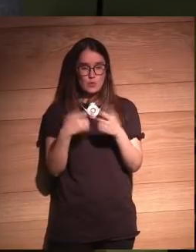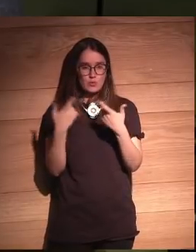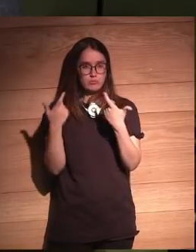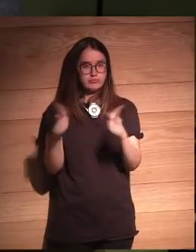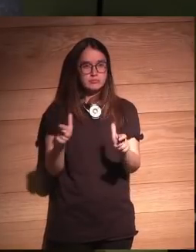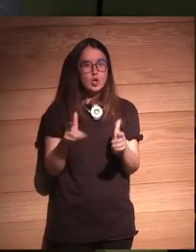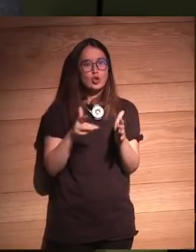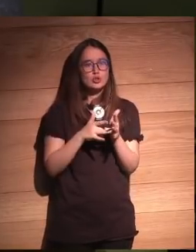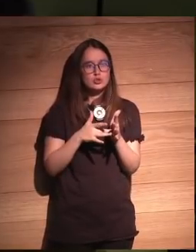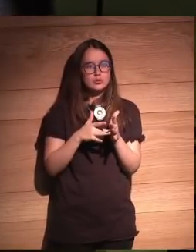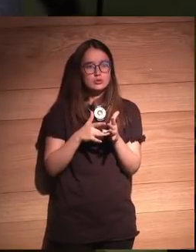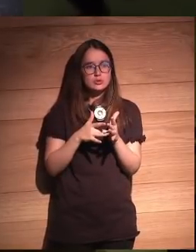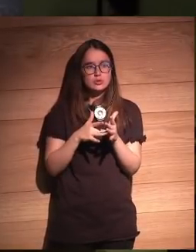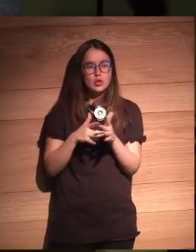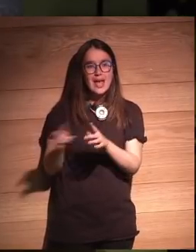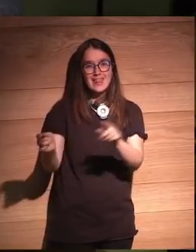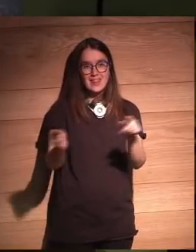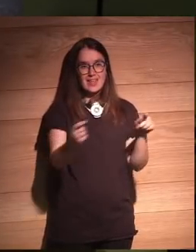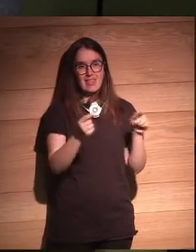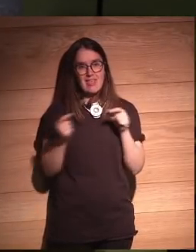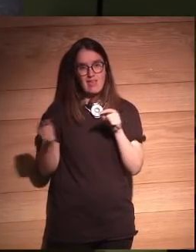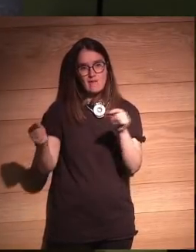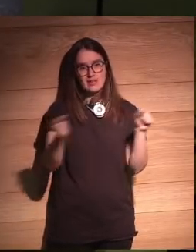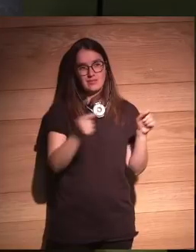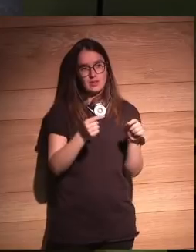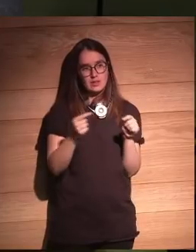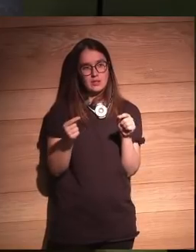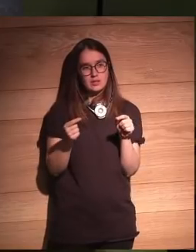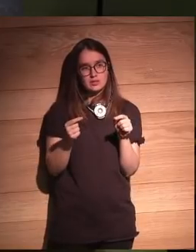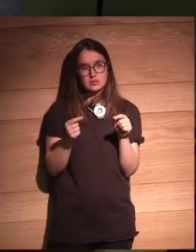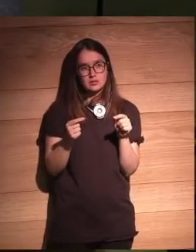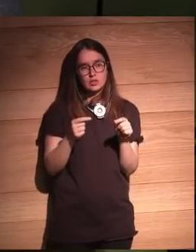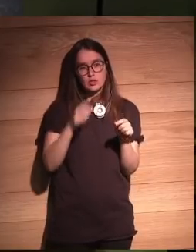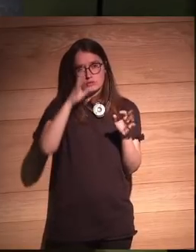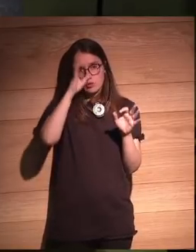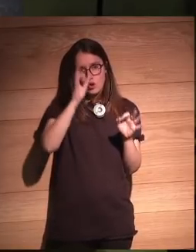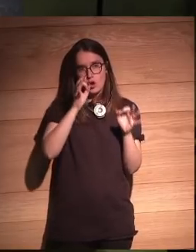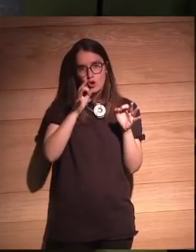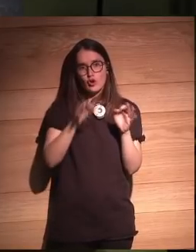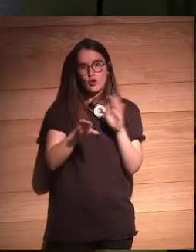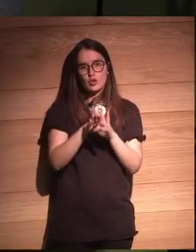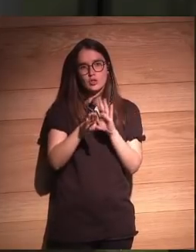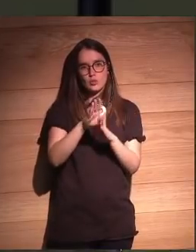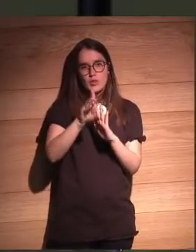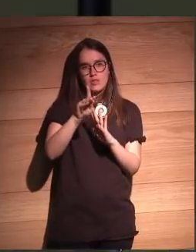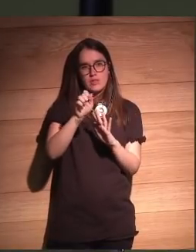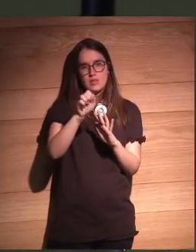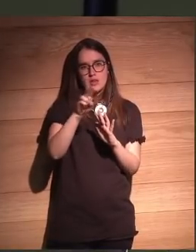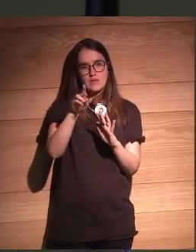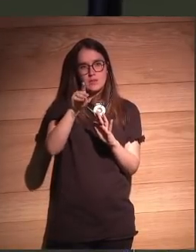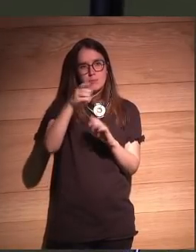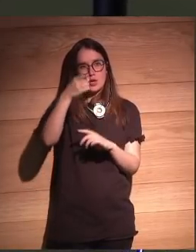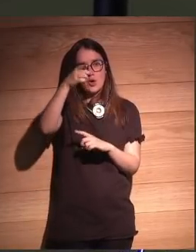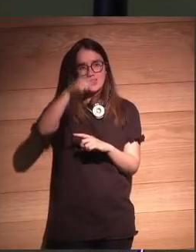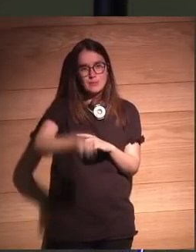el que tendremos un debate. Por supuesto, nos sigue acompañando David Maiden, pero también nos